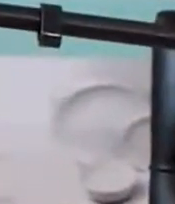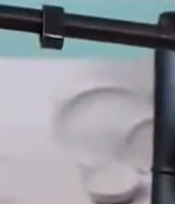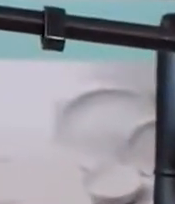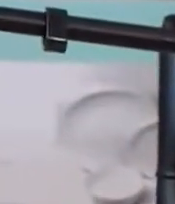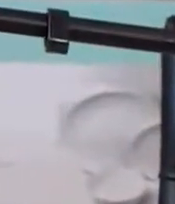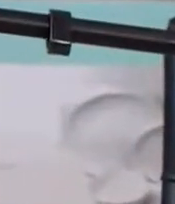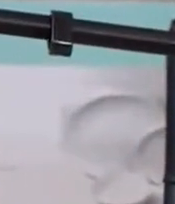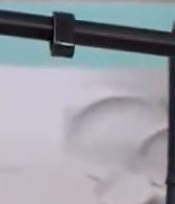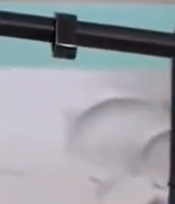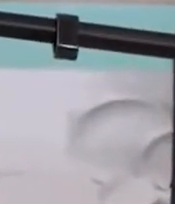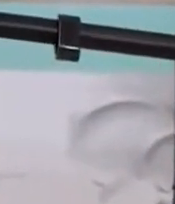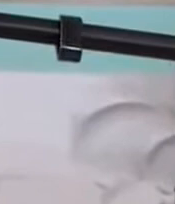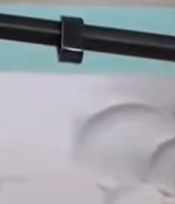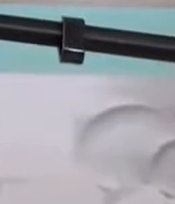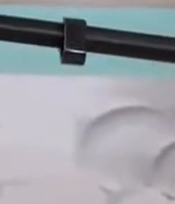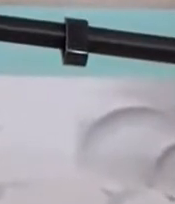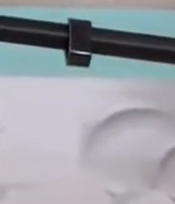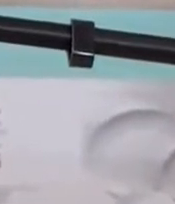espacio.